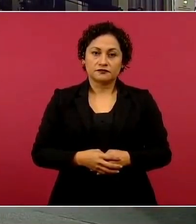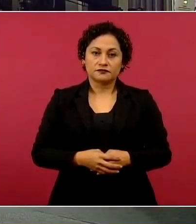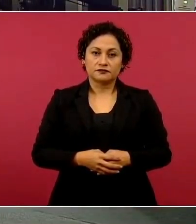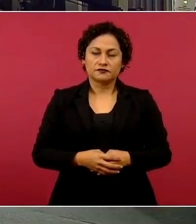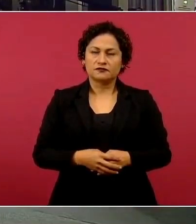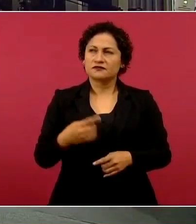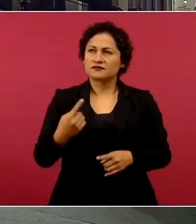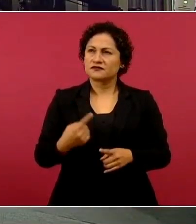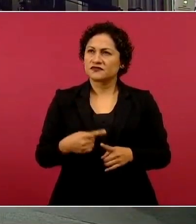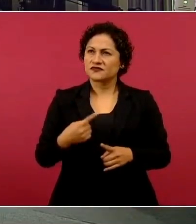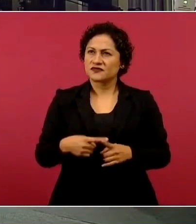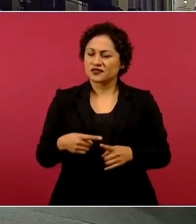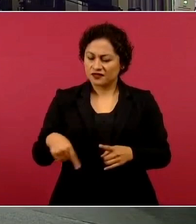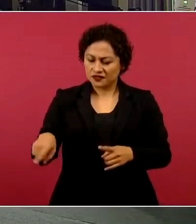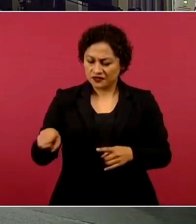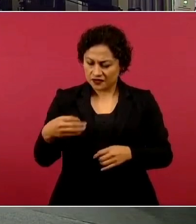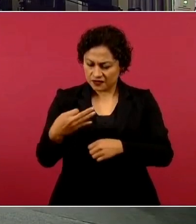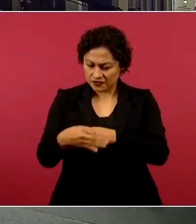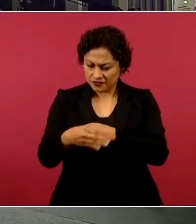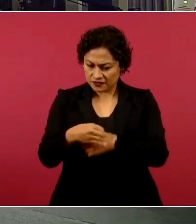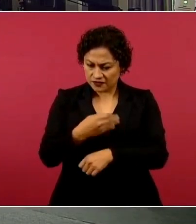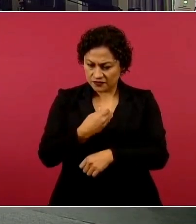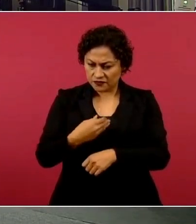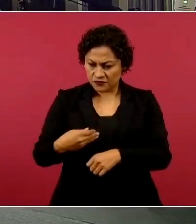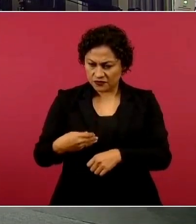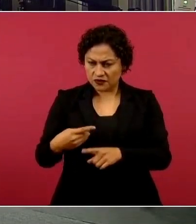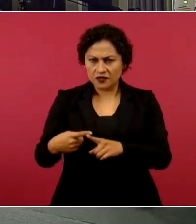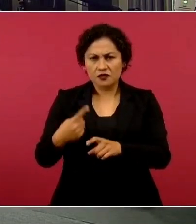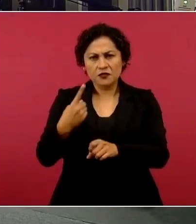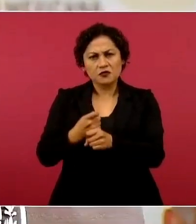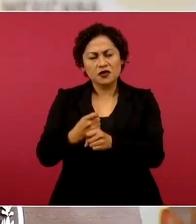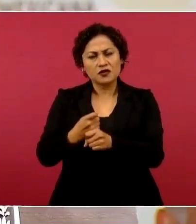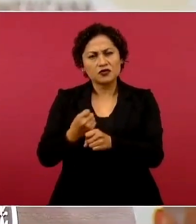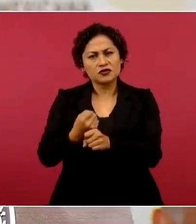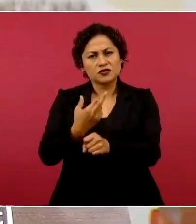¿quién fue el interino que era secretario de Relaciones?